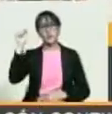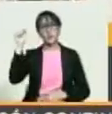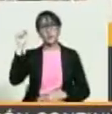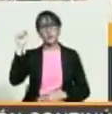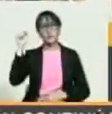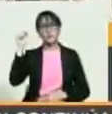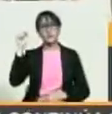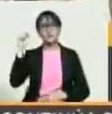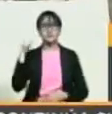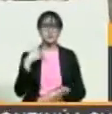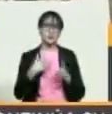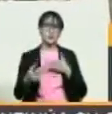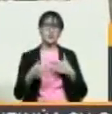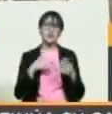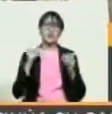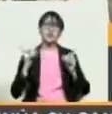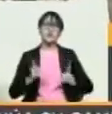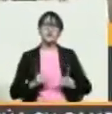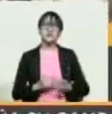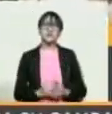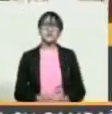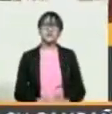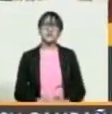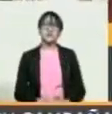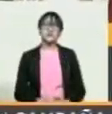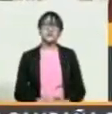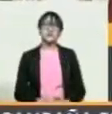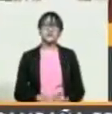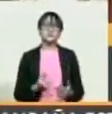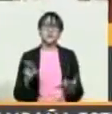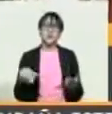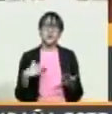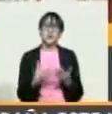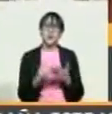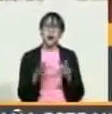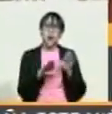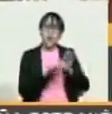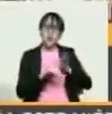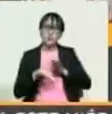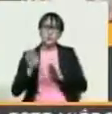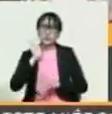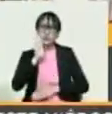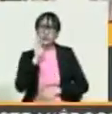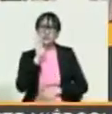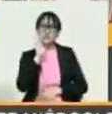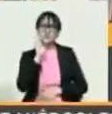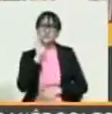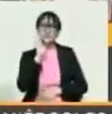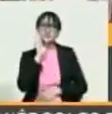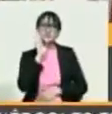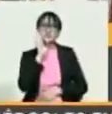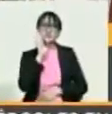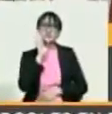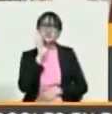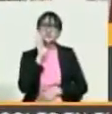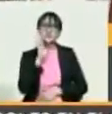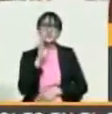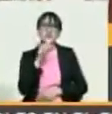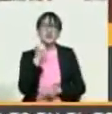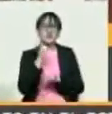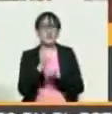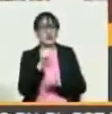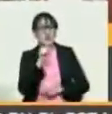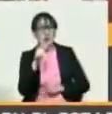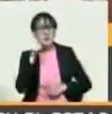ya tenga que tomar para acabar con la corrupción con la ineficiencia